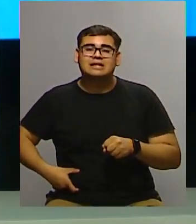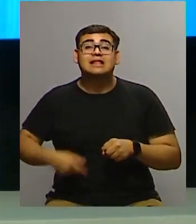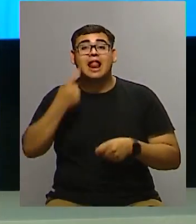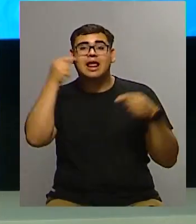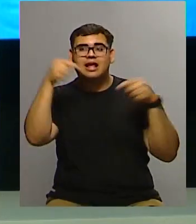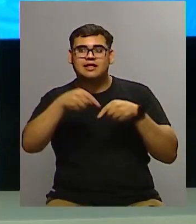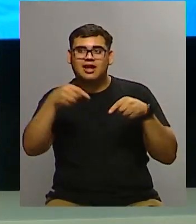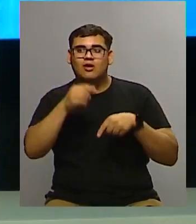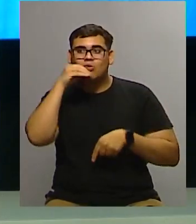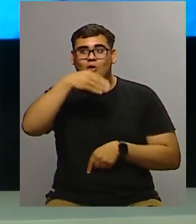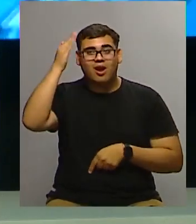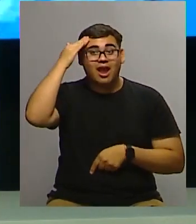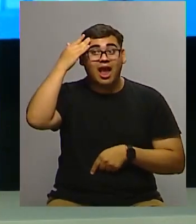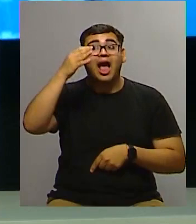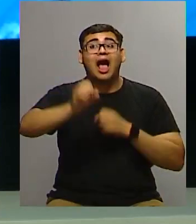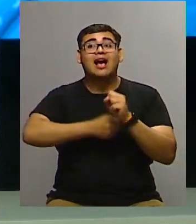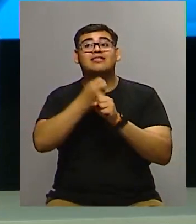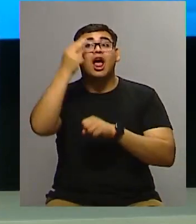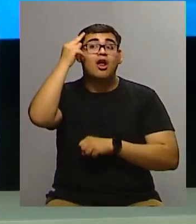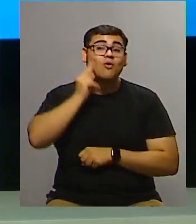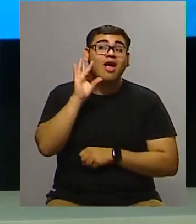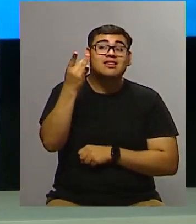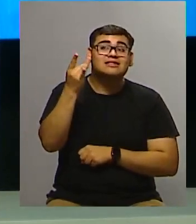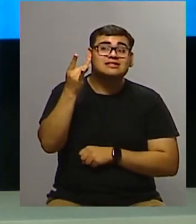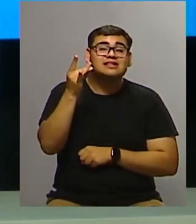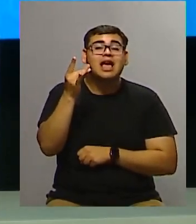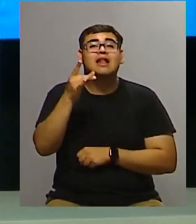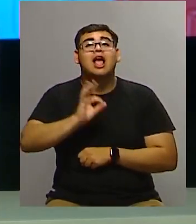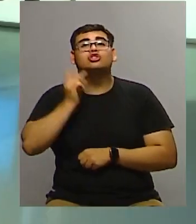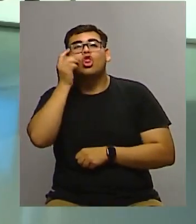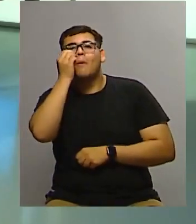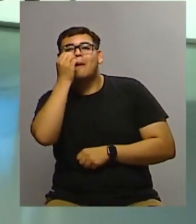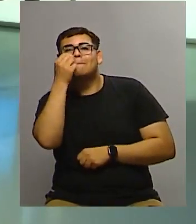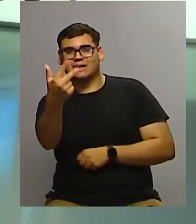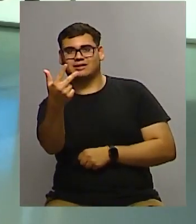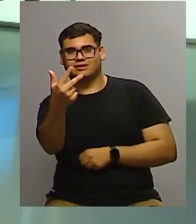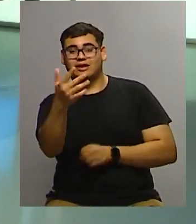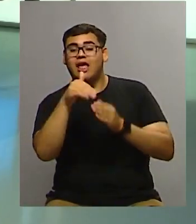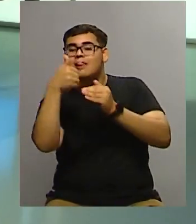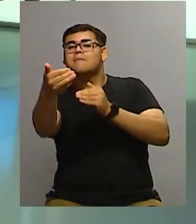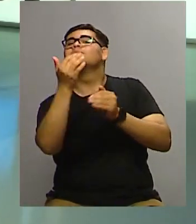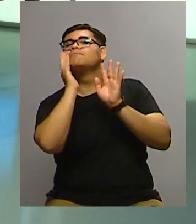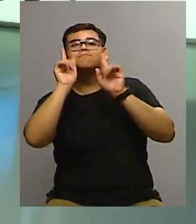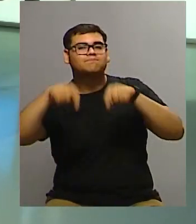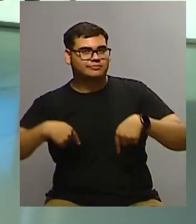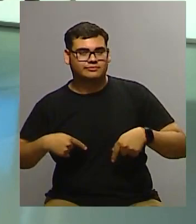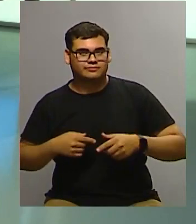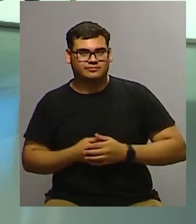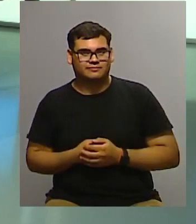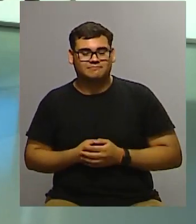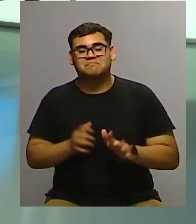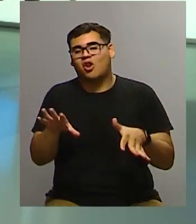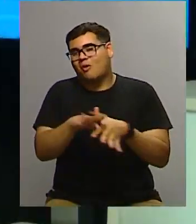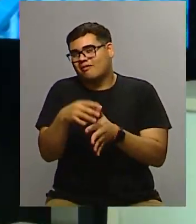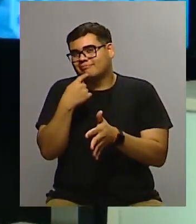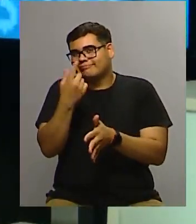diciembre del 2023. Bueno, hasta el 11, no sé, 9, 11, por ahí. Bueno, veremos entonces después de esa fecha, pero bueno, te lo queríamos